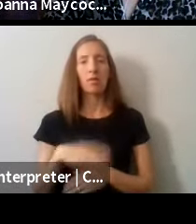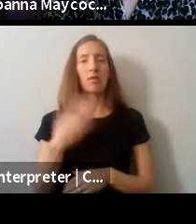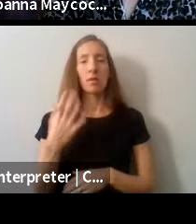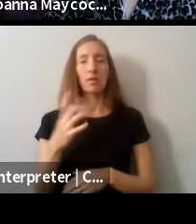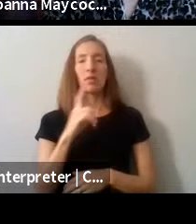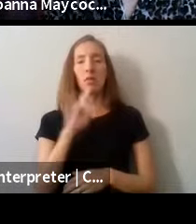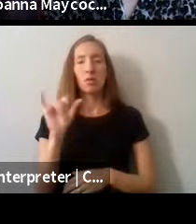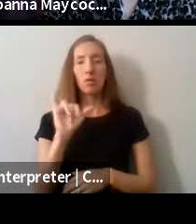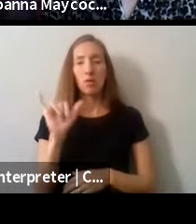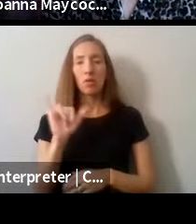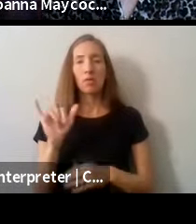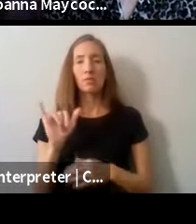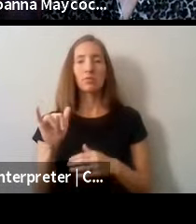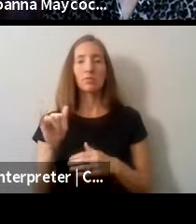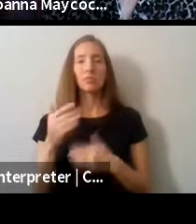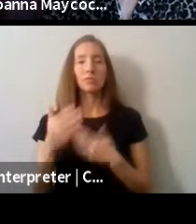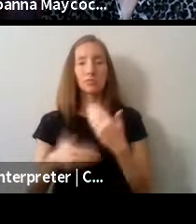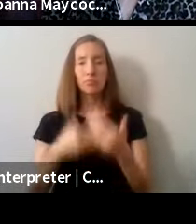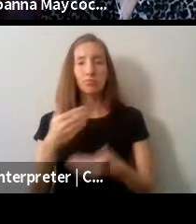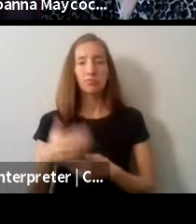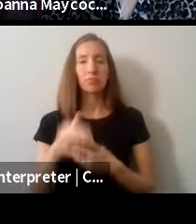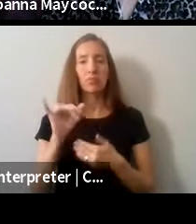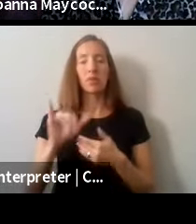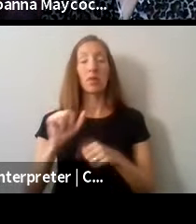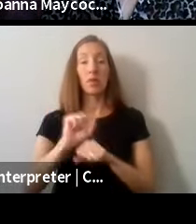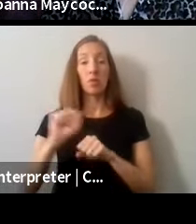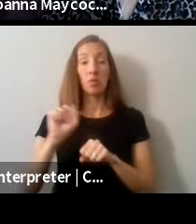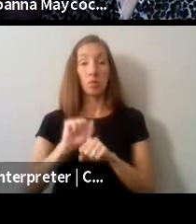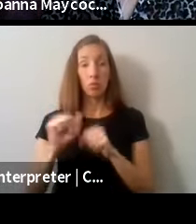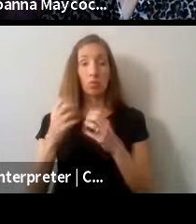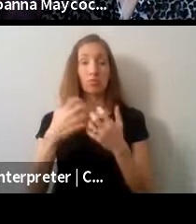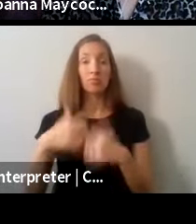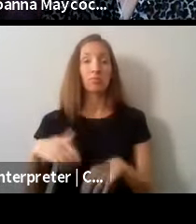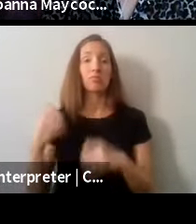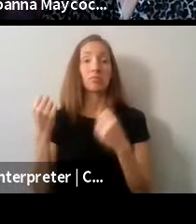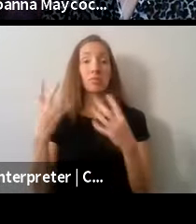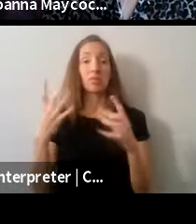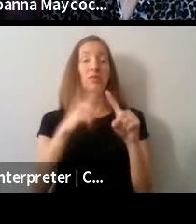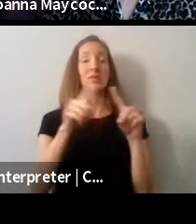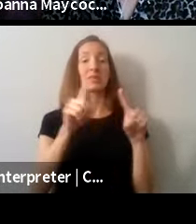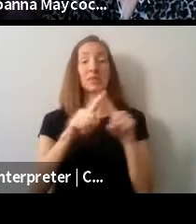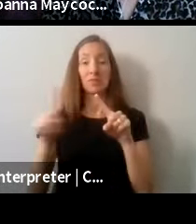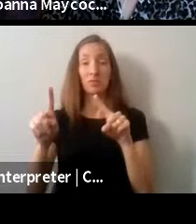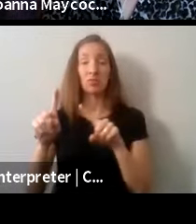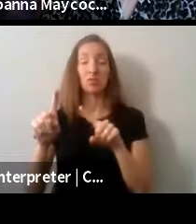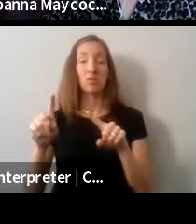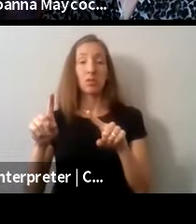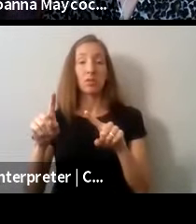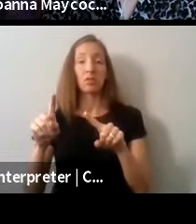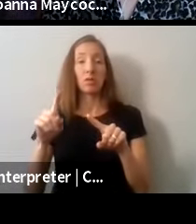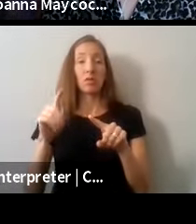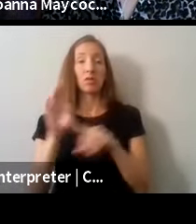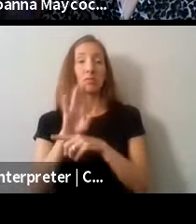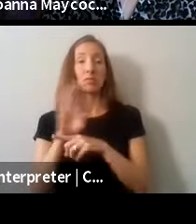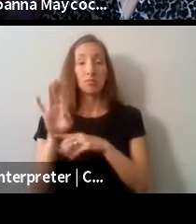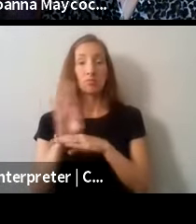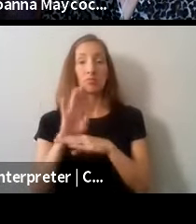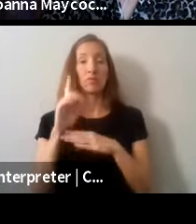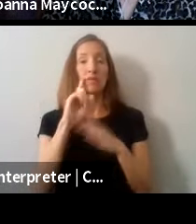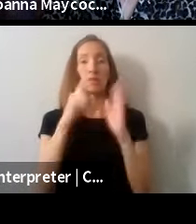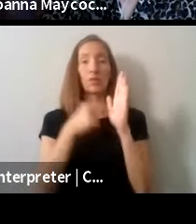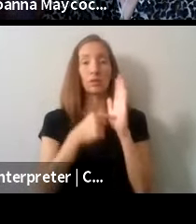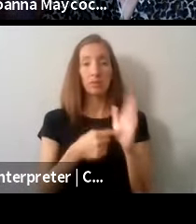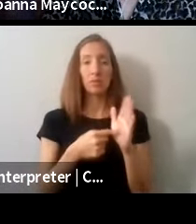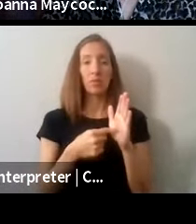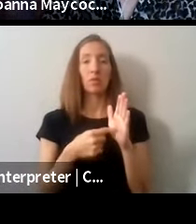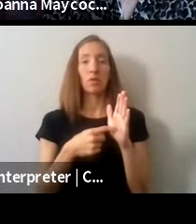de la Policía Nacional, del sistema de salud, del sistema de derechos humanos y de los gobiernos locales, entre otros,